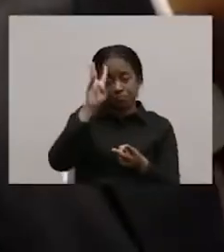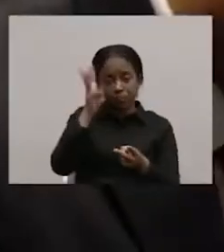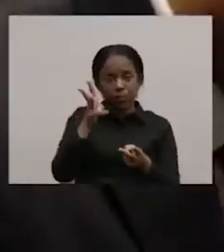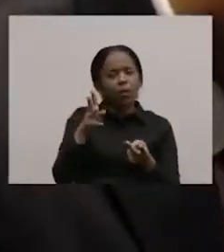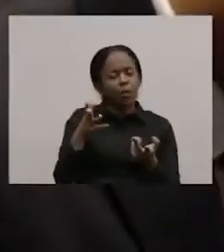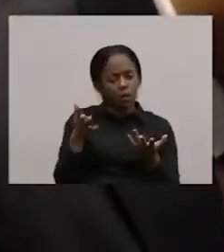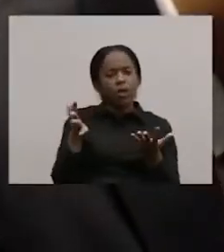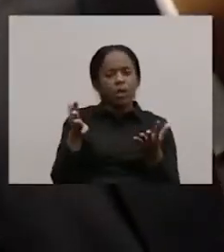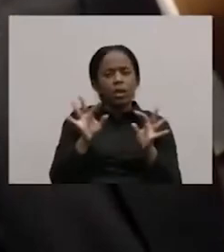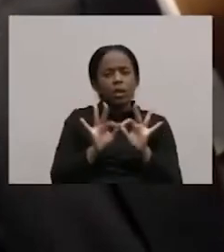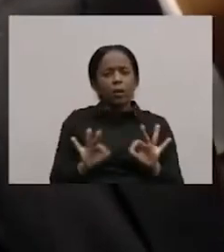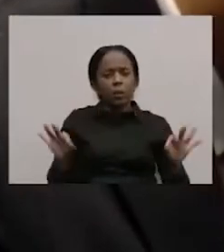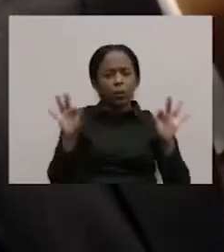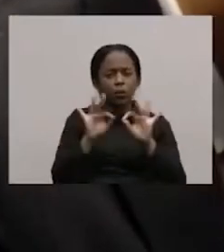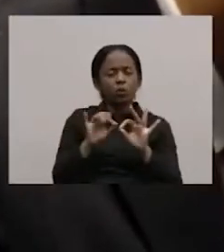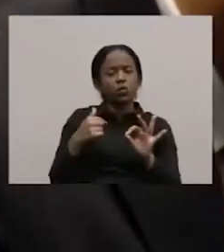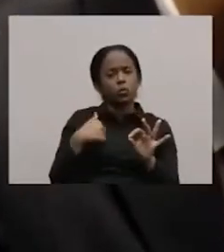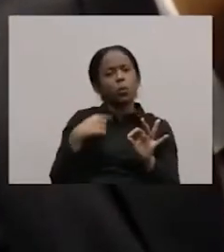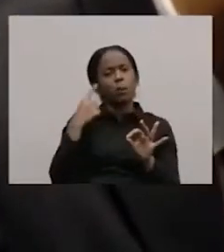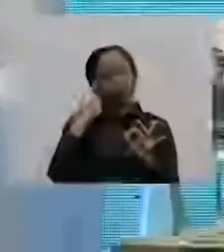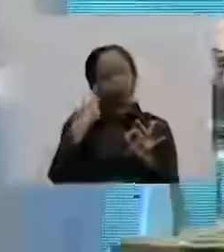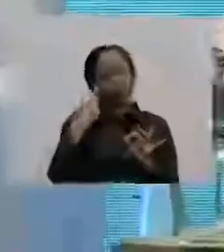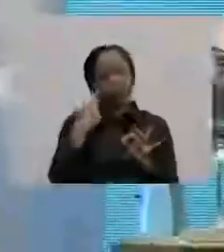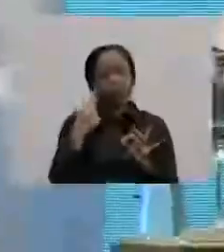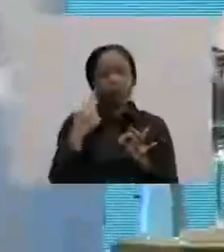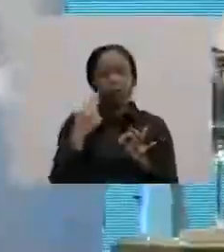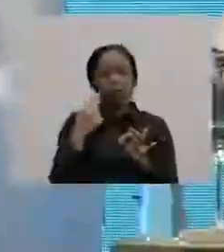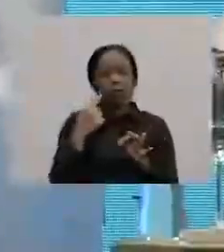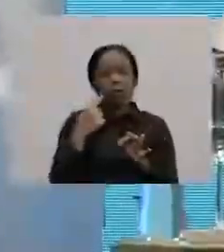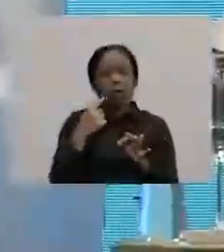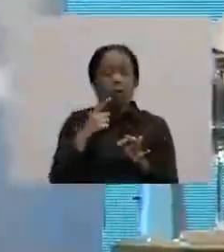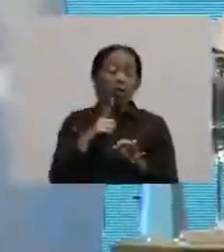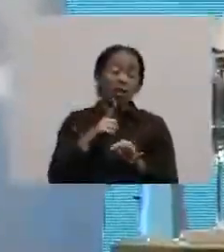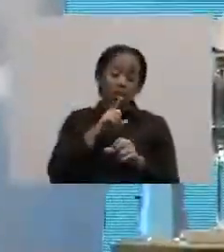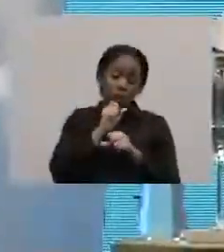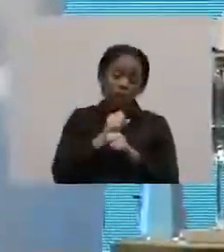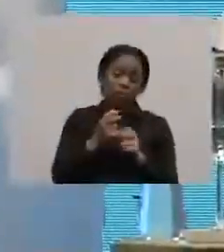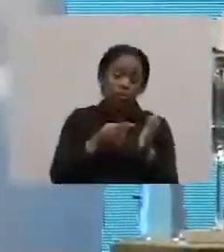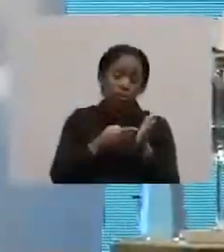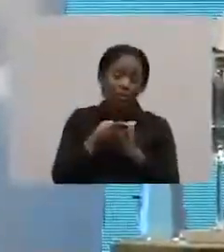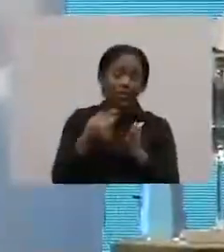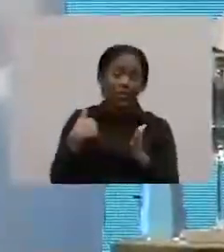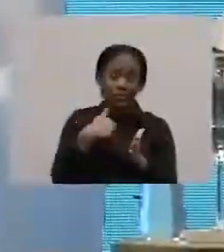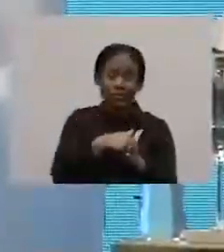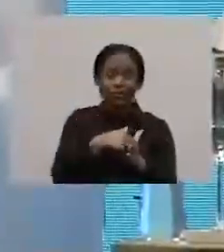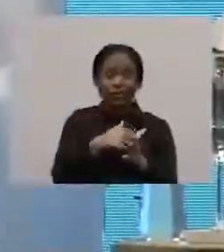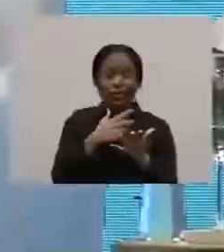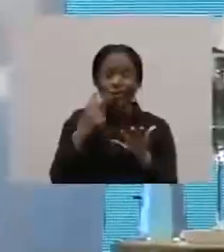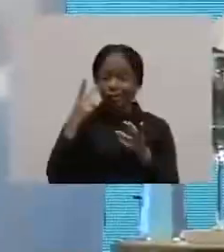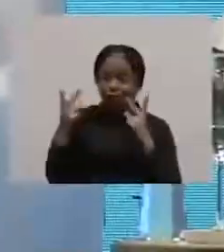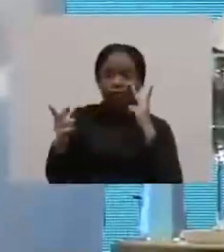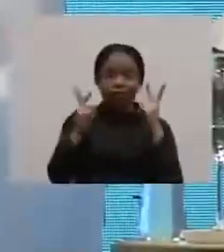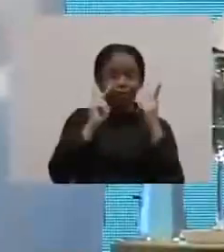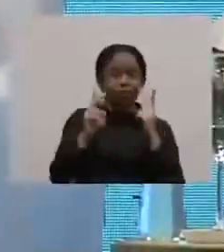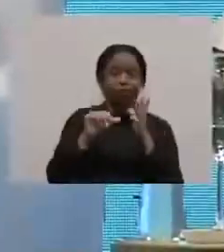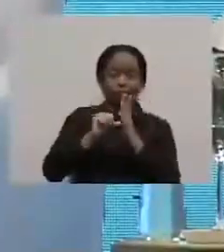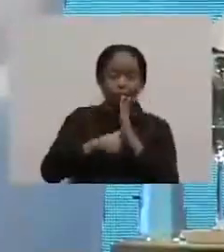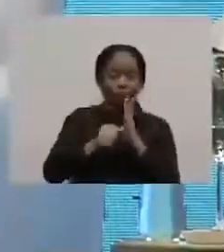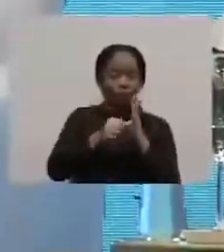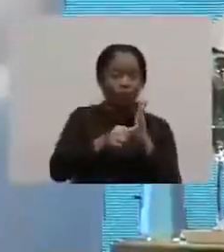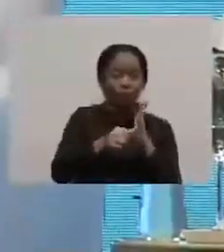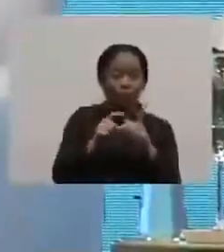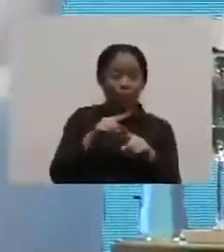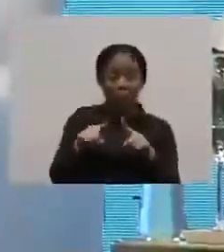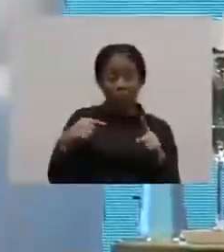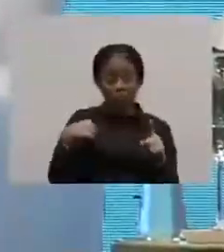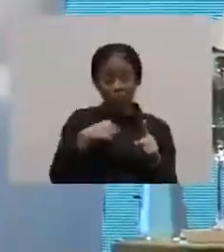por tanto, yo diría que es una realidad con la que convivimos hoy. Pero redes sociales somos